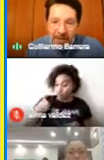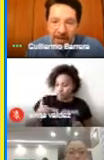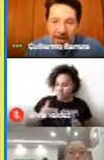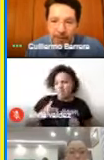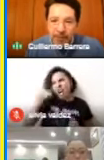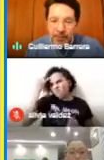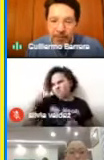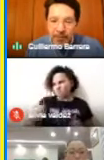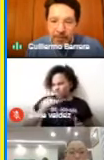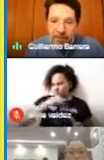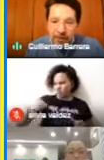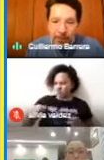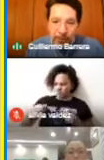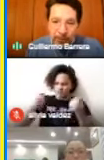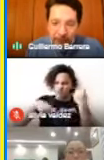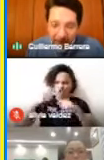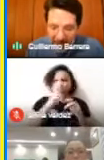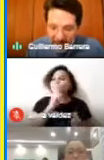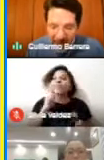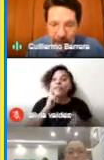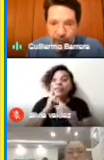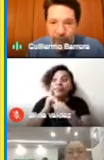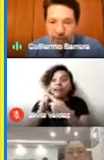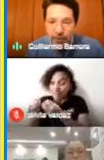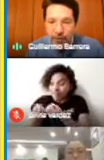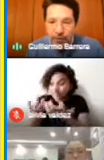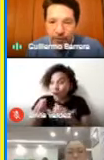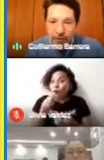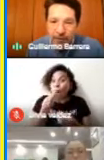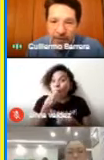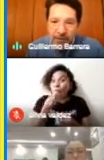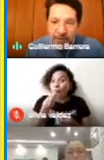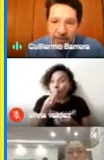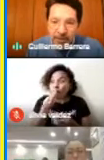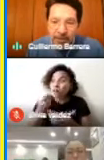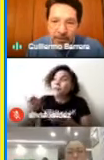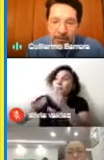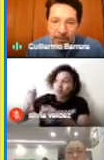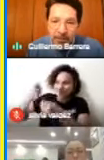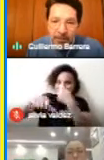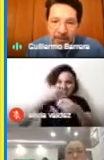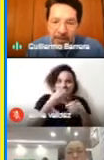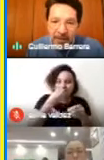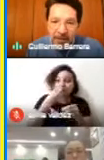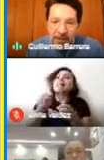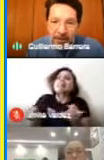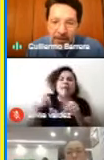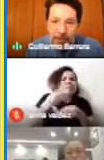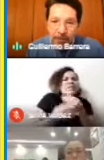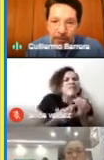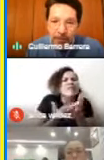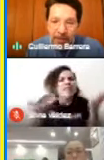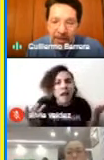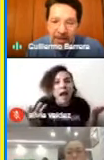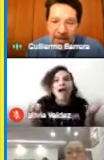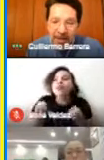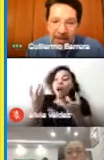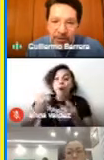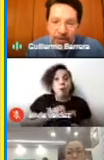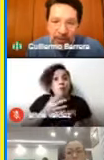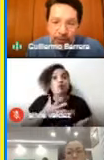restaurante, al mismo tiempo que produce alimentos que son consumidos por las personas, al mismo tiempo está generándole